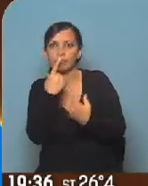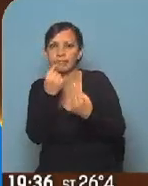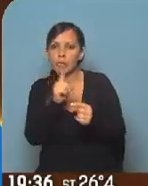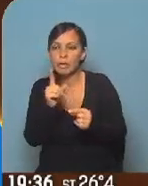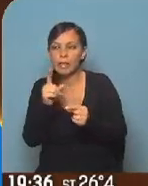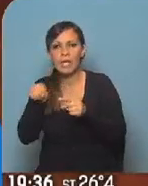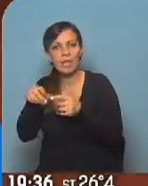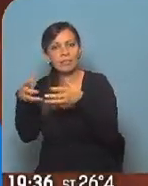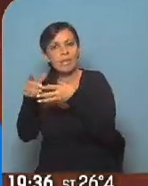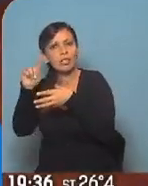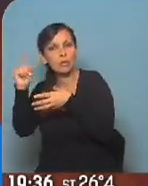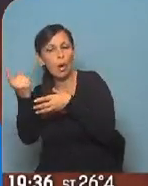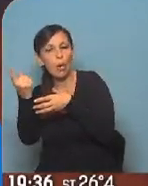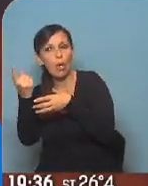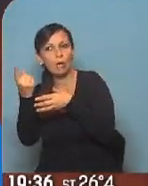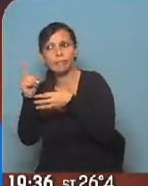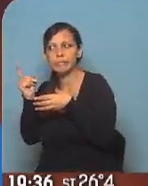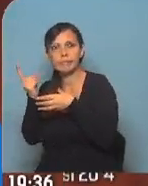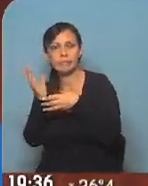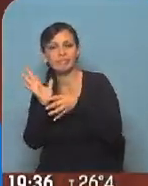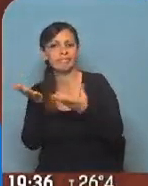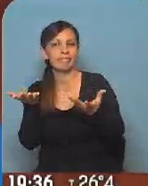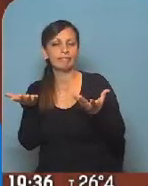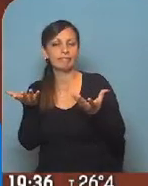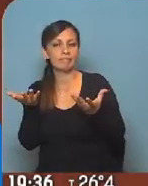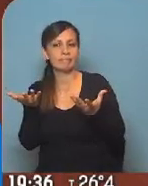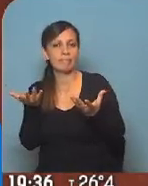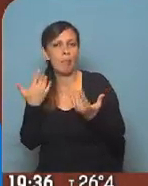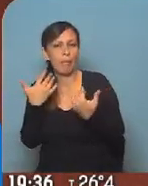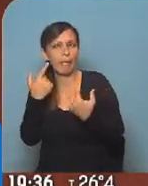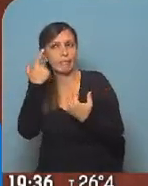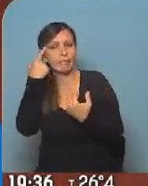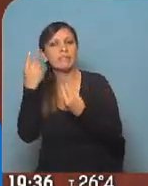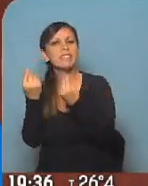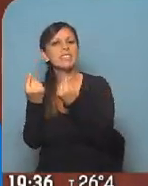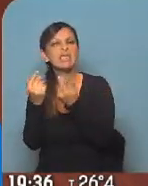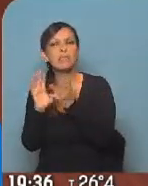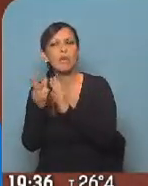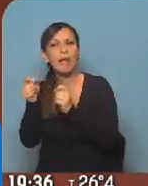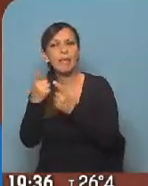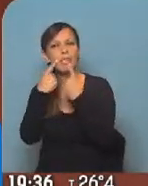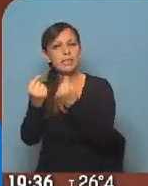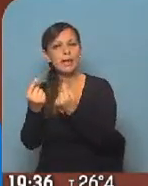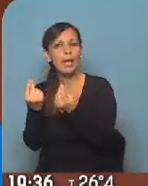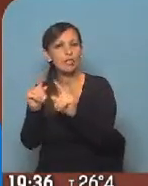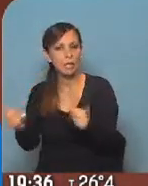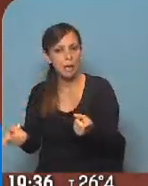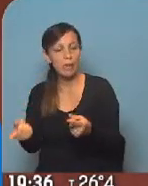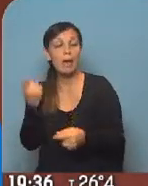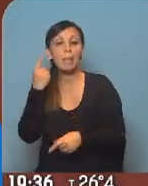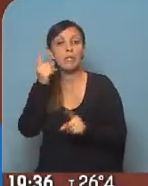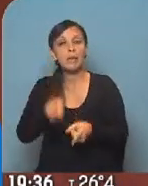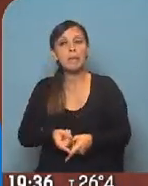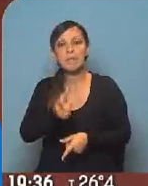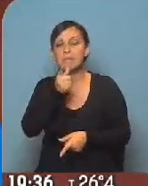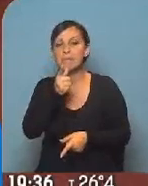se vea cierta inutilidad de la metodología. Pero además, en este caso, me parece que también es